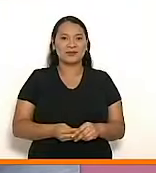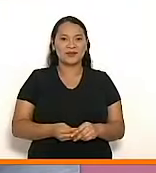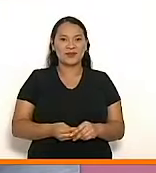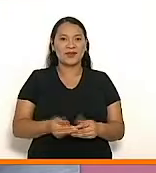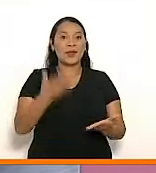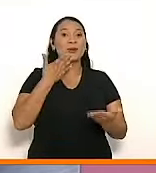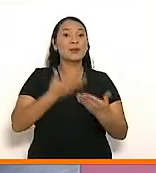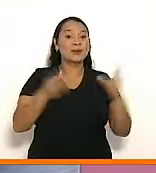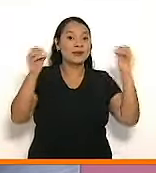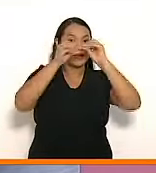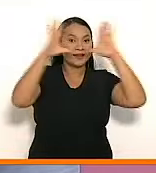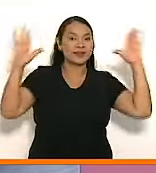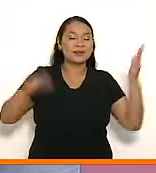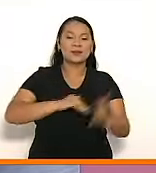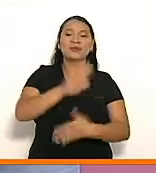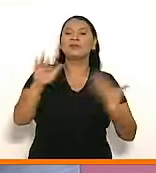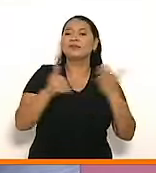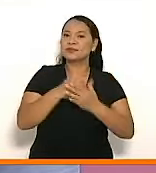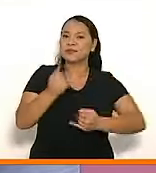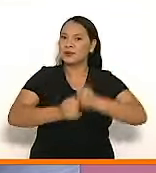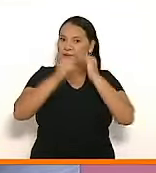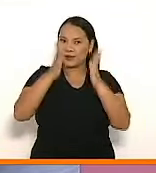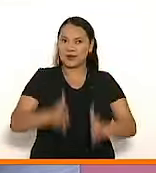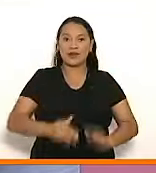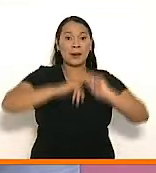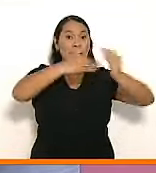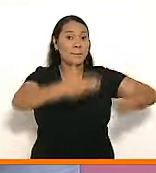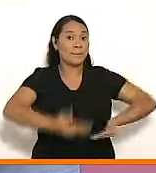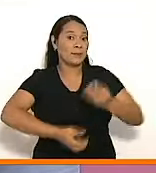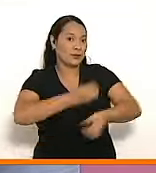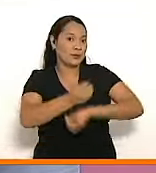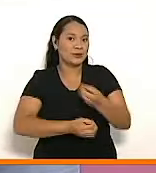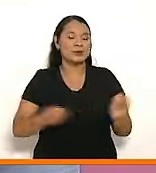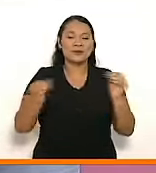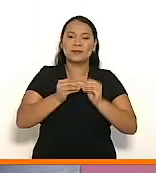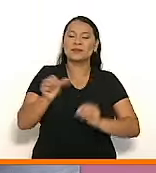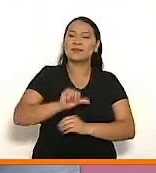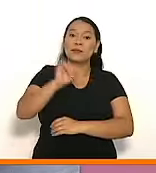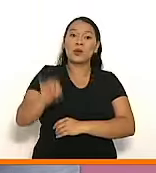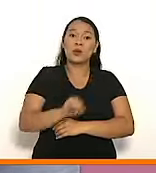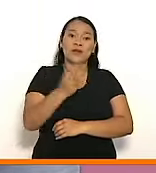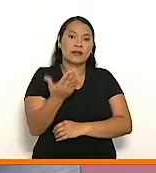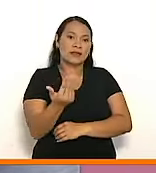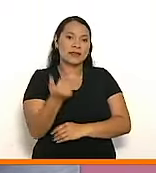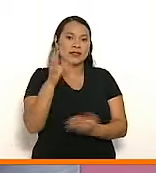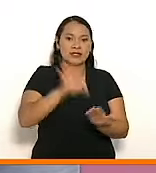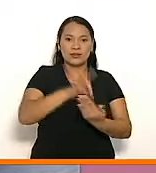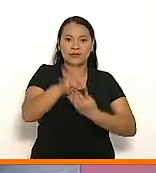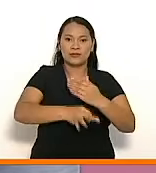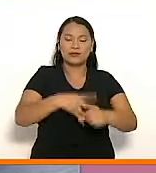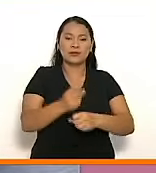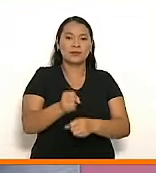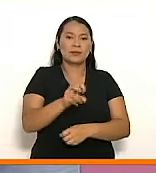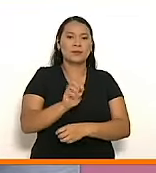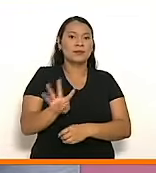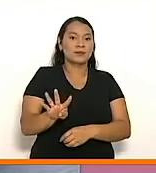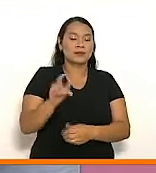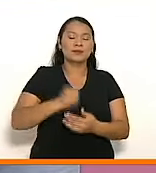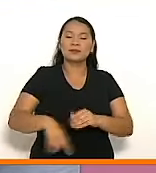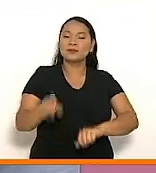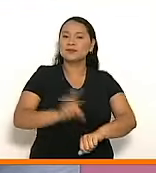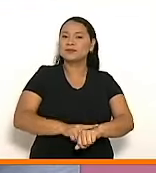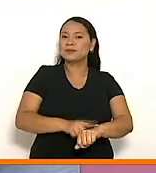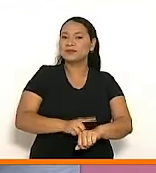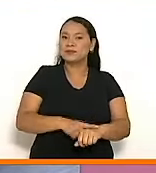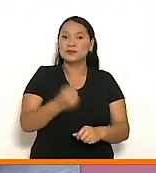Muy buenos días a todos nuestros fieles jugadores y bienvenidos a un sorteo más hoy jueves 15 de febrero del año 2024. El reloj marca las 11